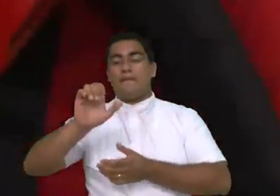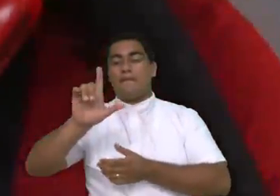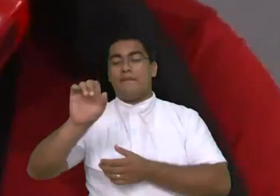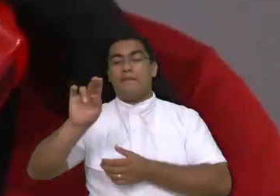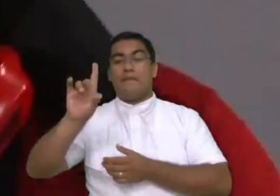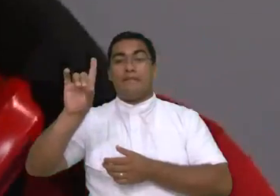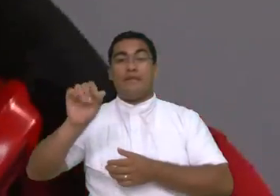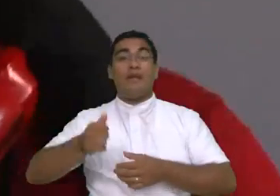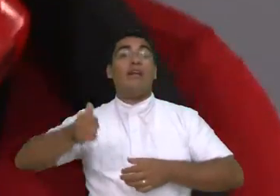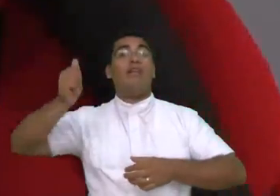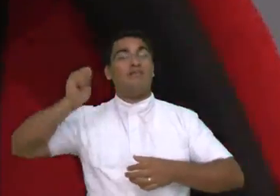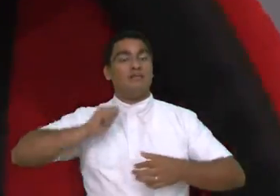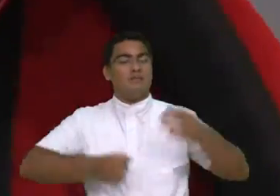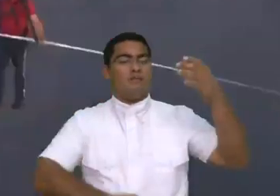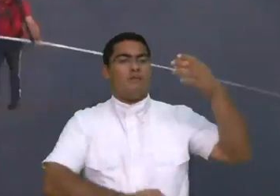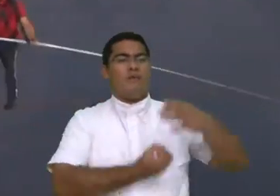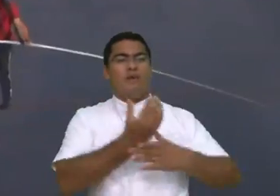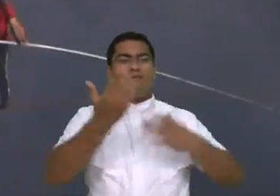Masaya.